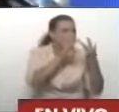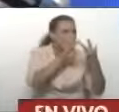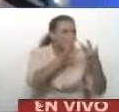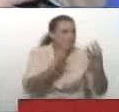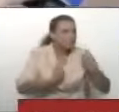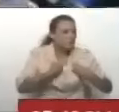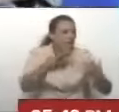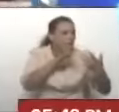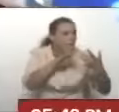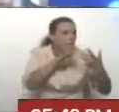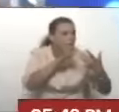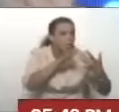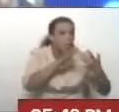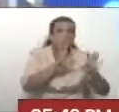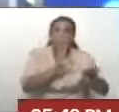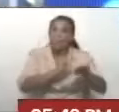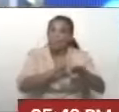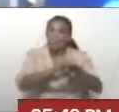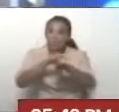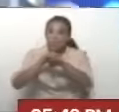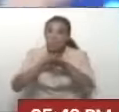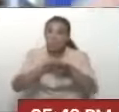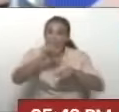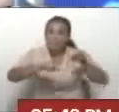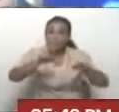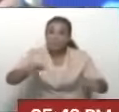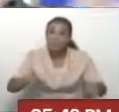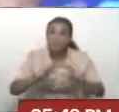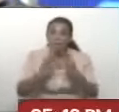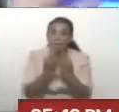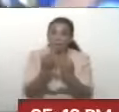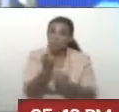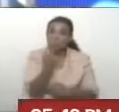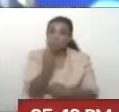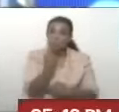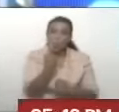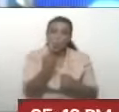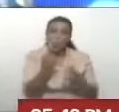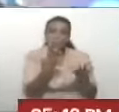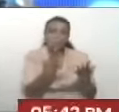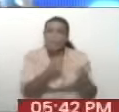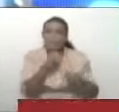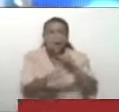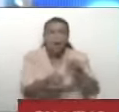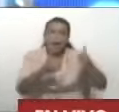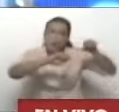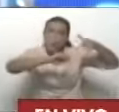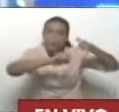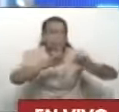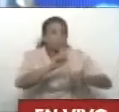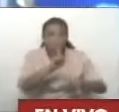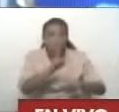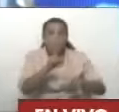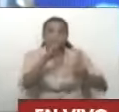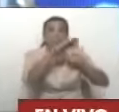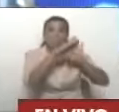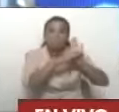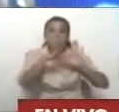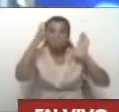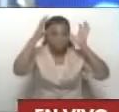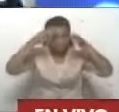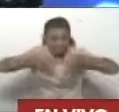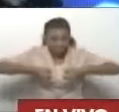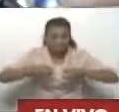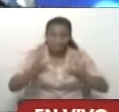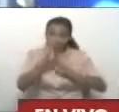Ahora, es bueno alertar, como usted lo ha insistido, las redes no son ni ángeles ni demonios. Tenemos que generar mucha conciencia